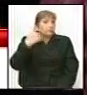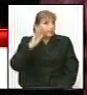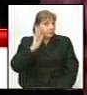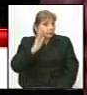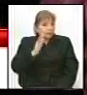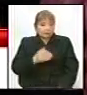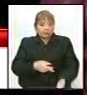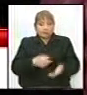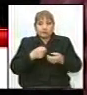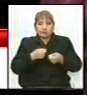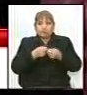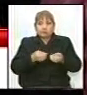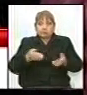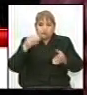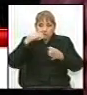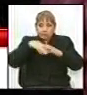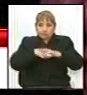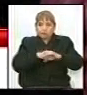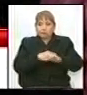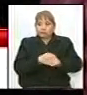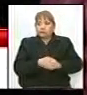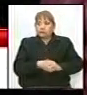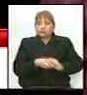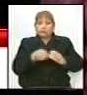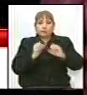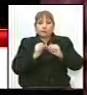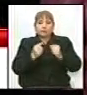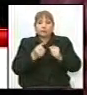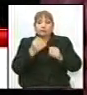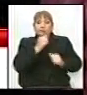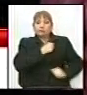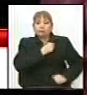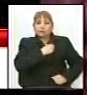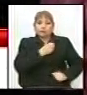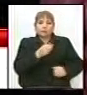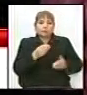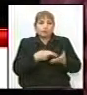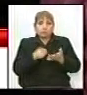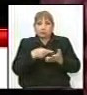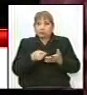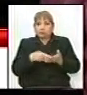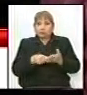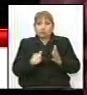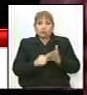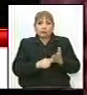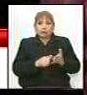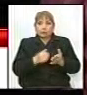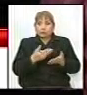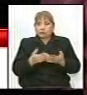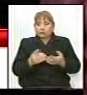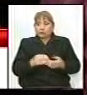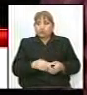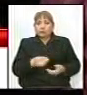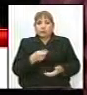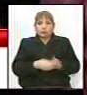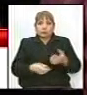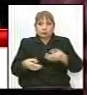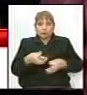de insertar al sector interior en los mecanismos de APP y obras por impuestos.